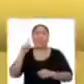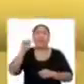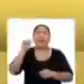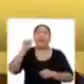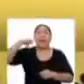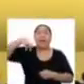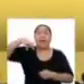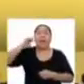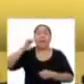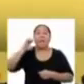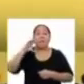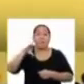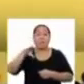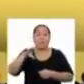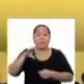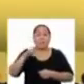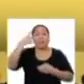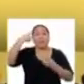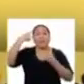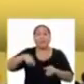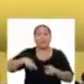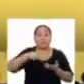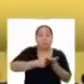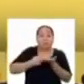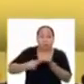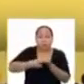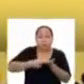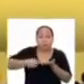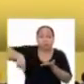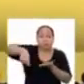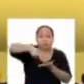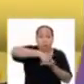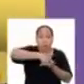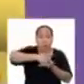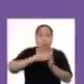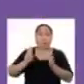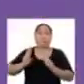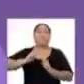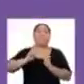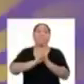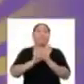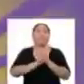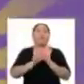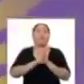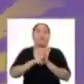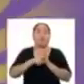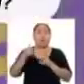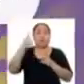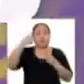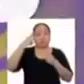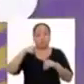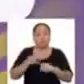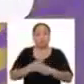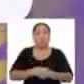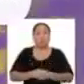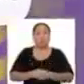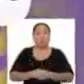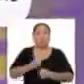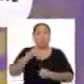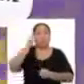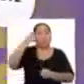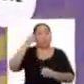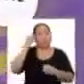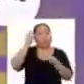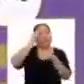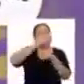las decisiones se toman por consenso y los compromisos se asumen voluntariamente. Sí, Helga, te estarás preguntando ¿cuáles son las